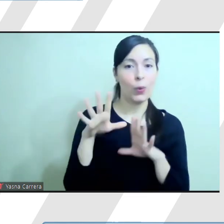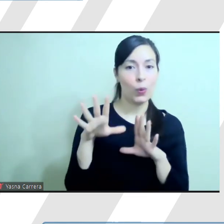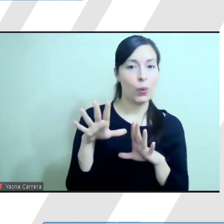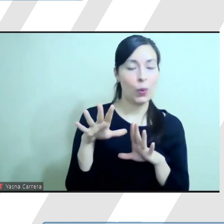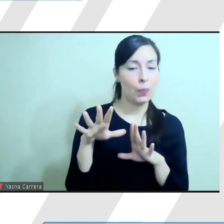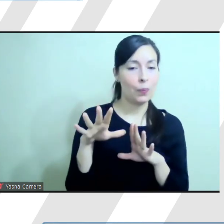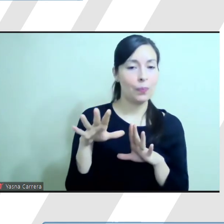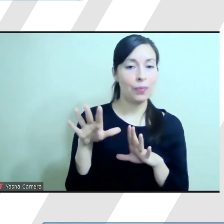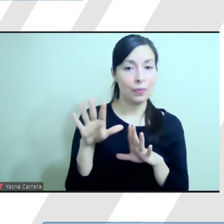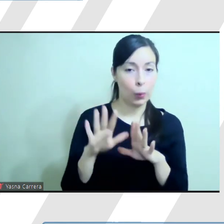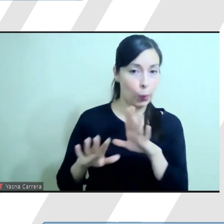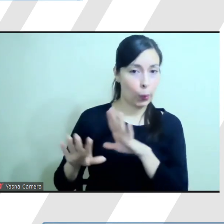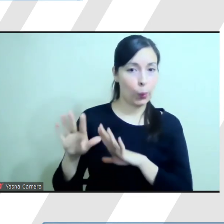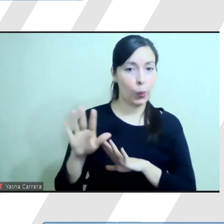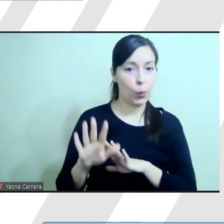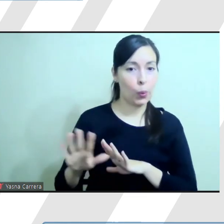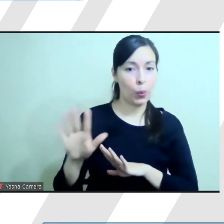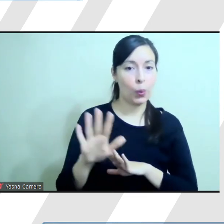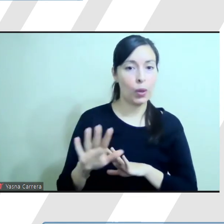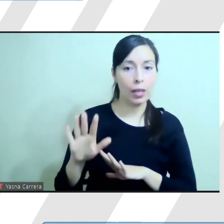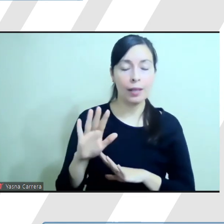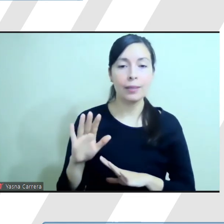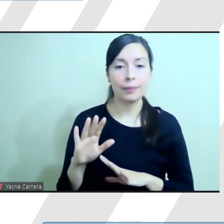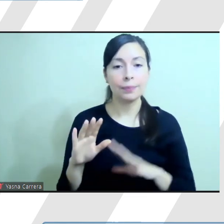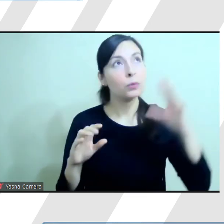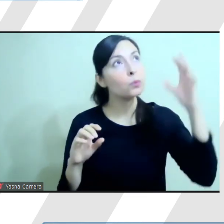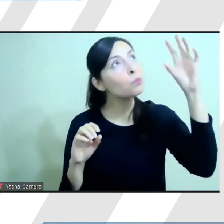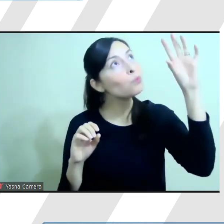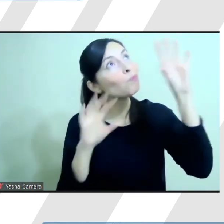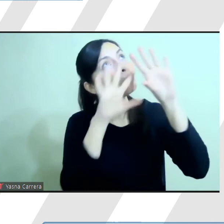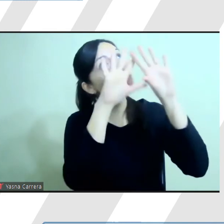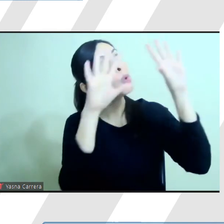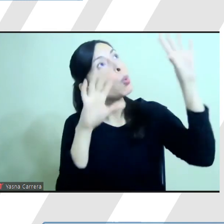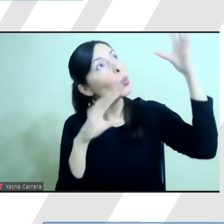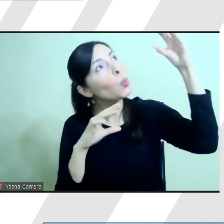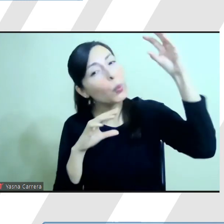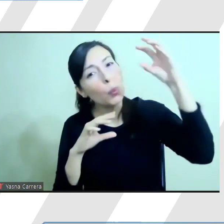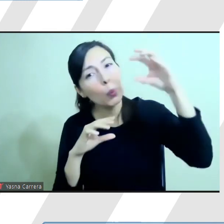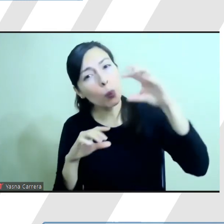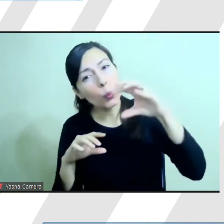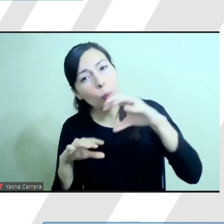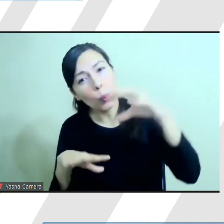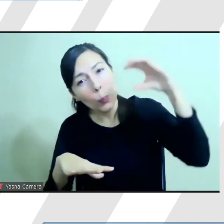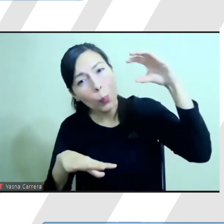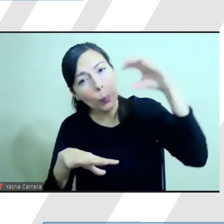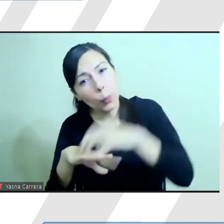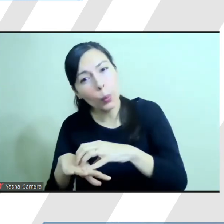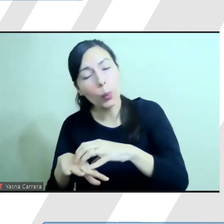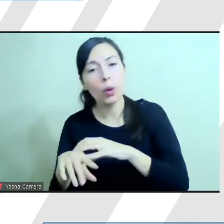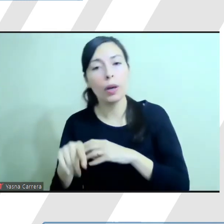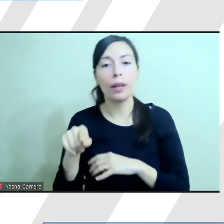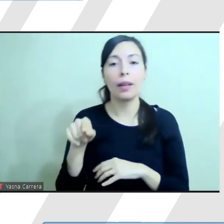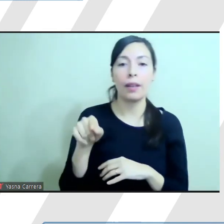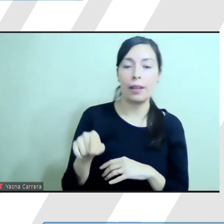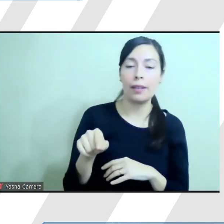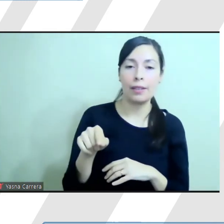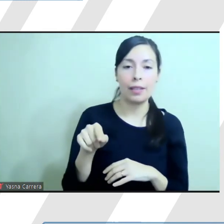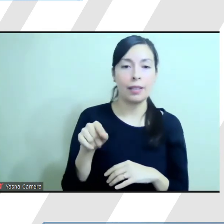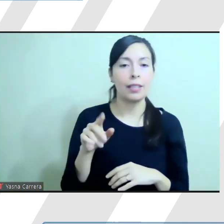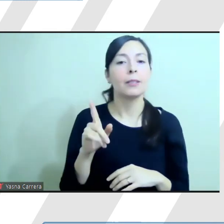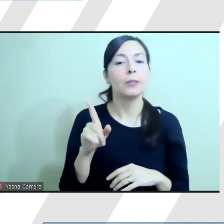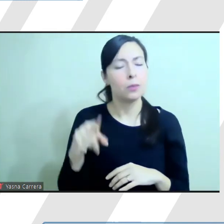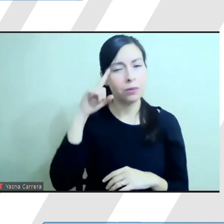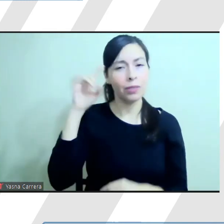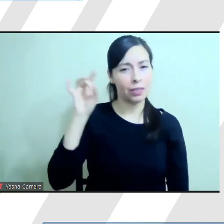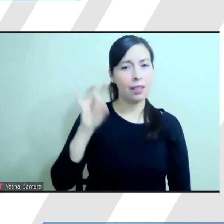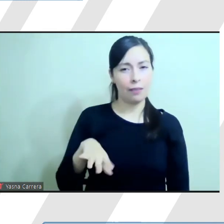Corresponde efectivamente al impacto de un cuerpo del espacio, de un asteroide con nuestro planeta, y a pesar de que sabemos que